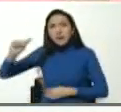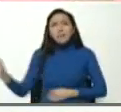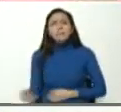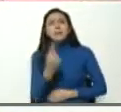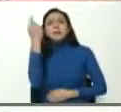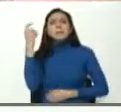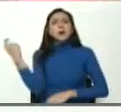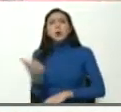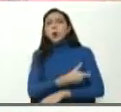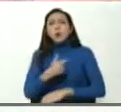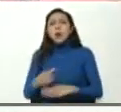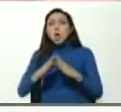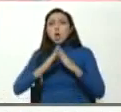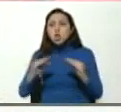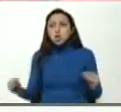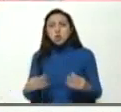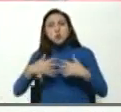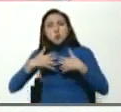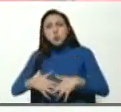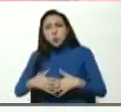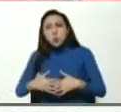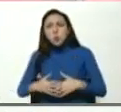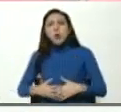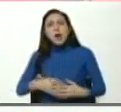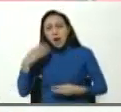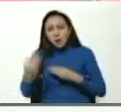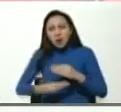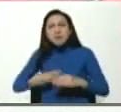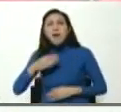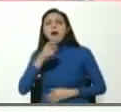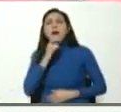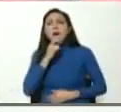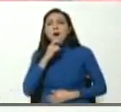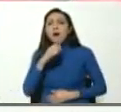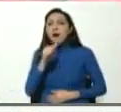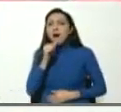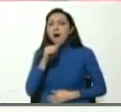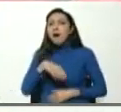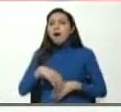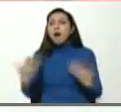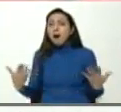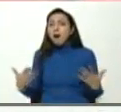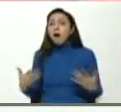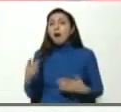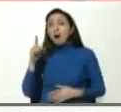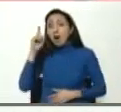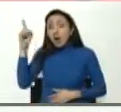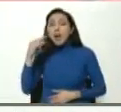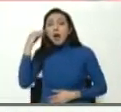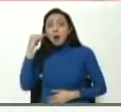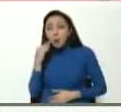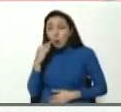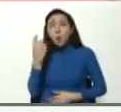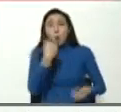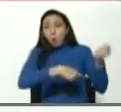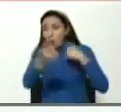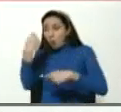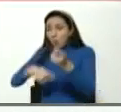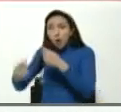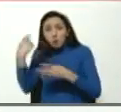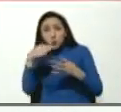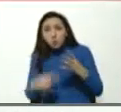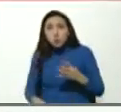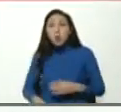puso a toda la empresa del estado para producir oro y con el oro producido ella financiaron las obras del